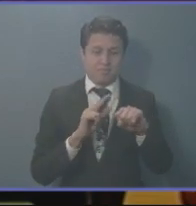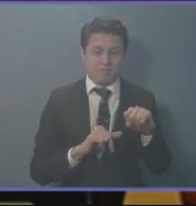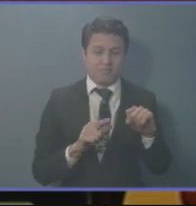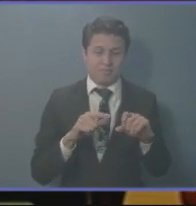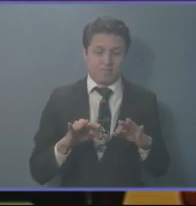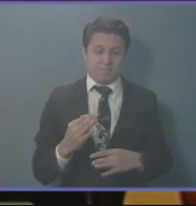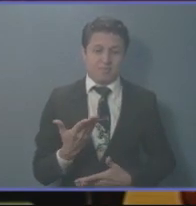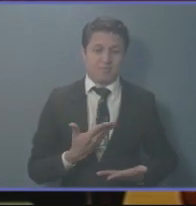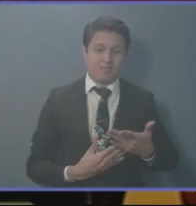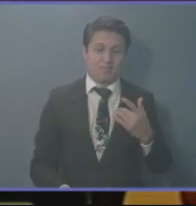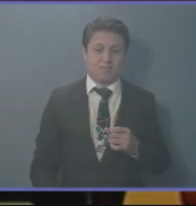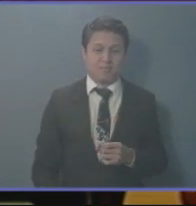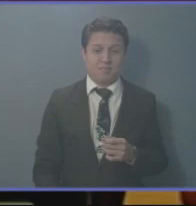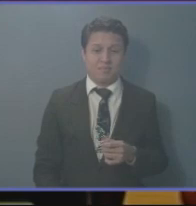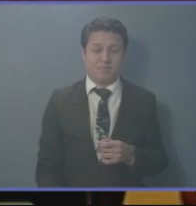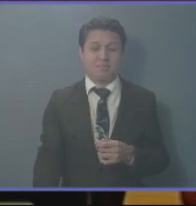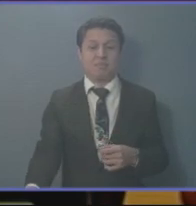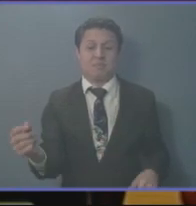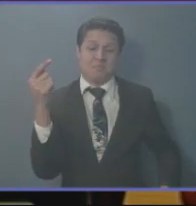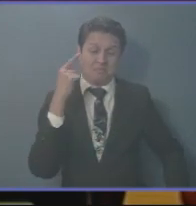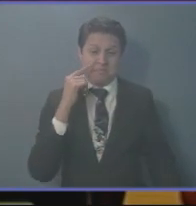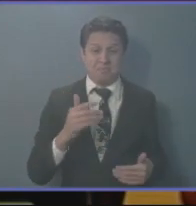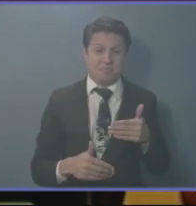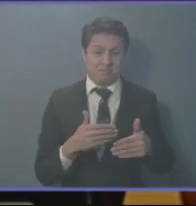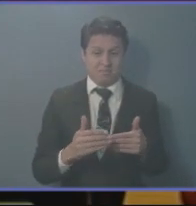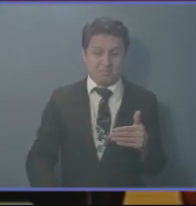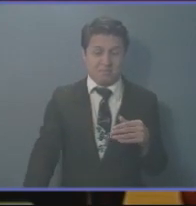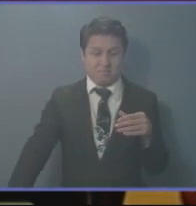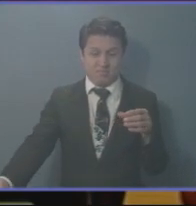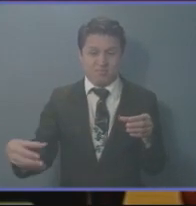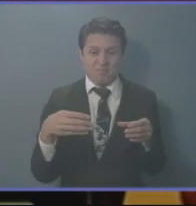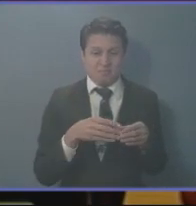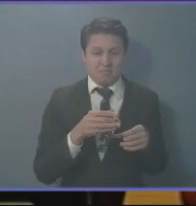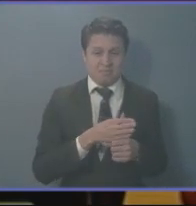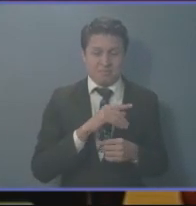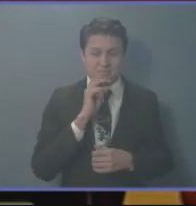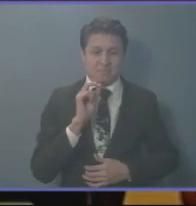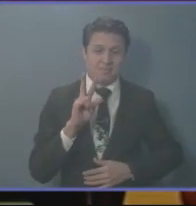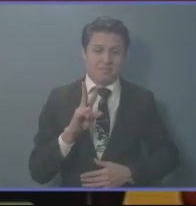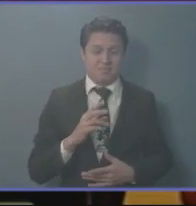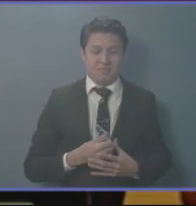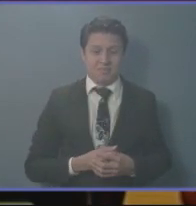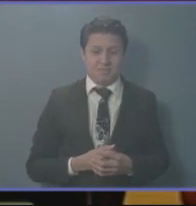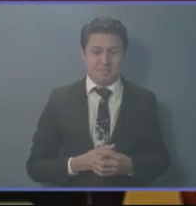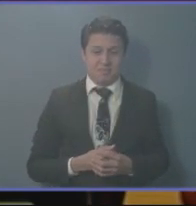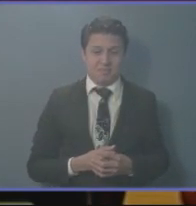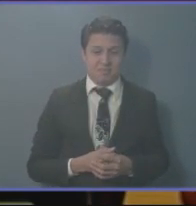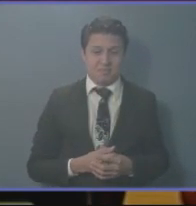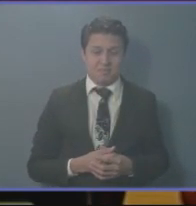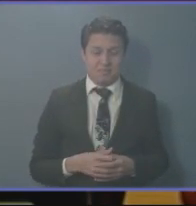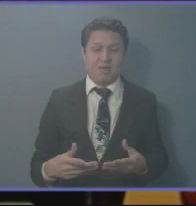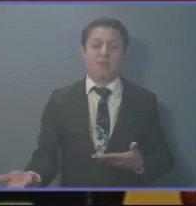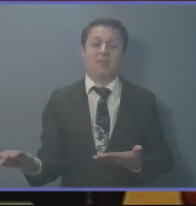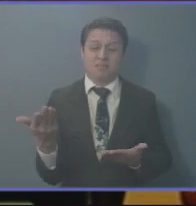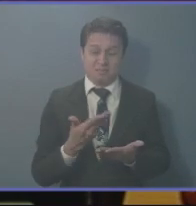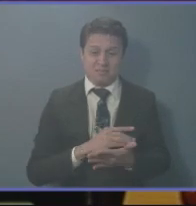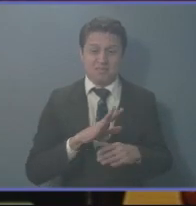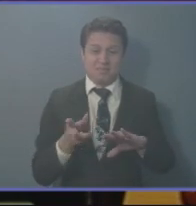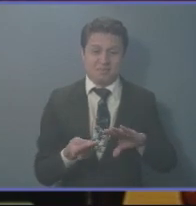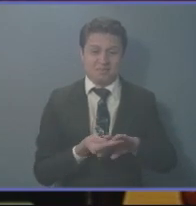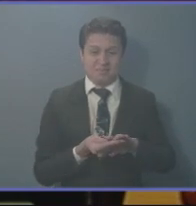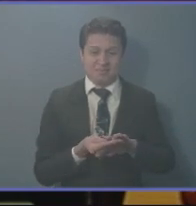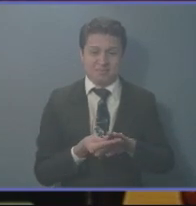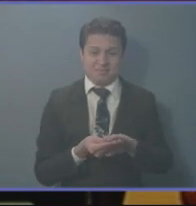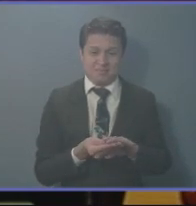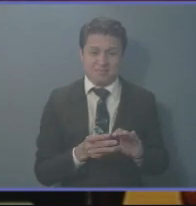ese decreto, a iniciativa del grupo parlamentario del FMLN, se incluyó que